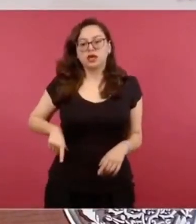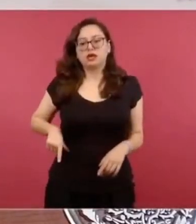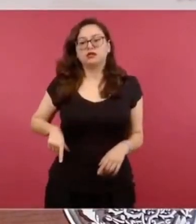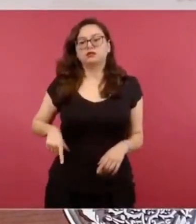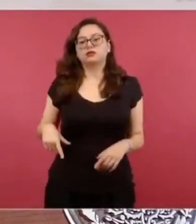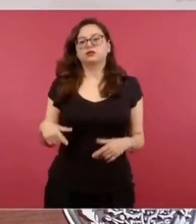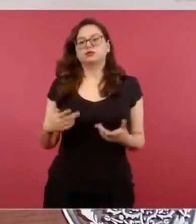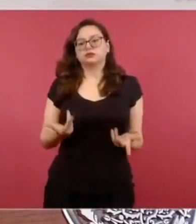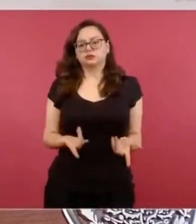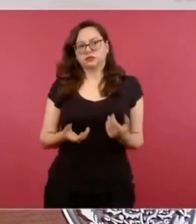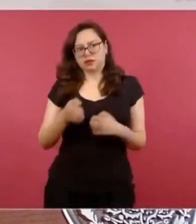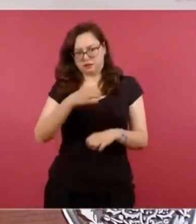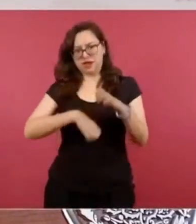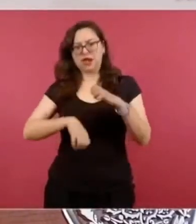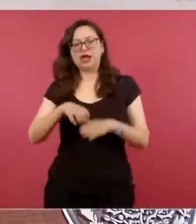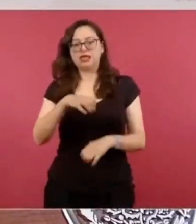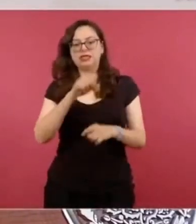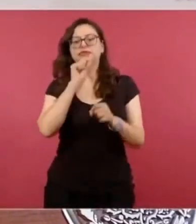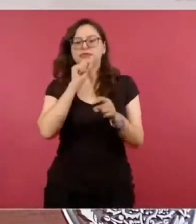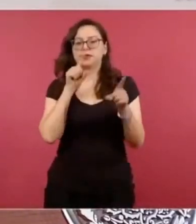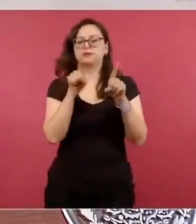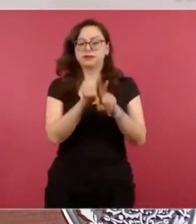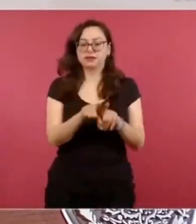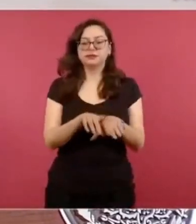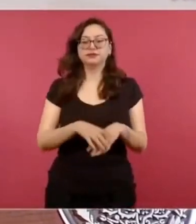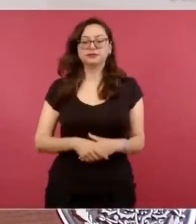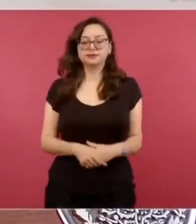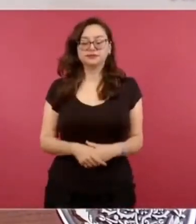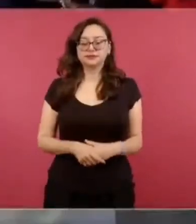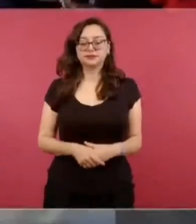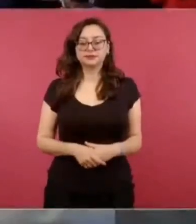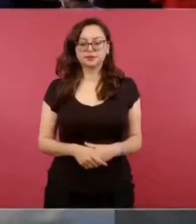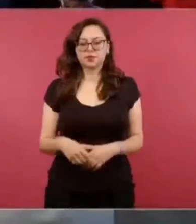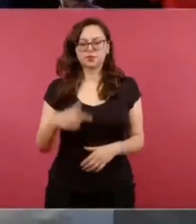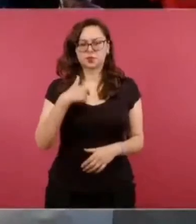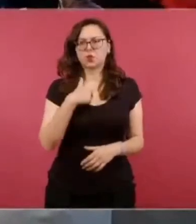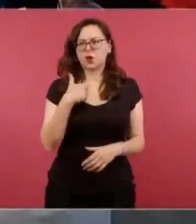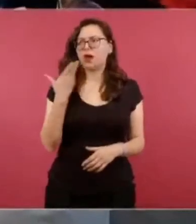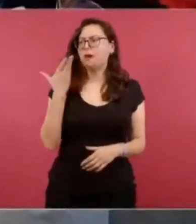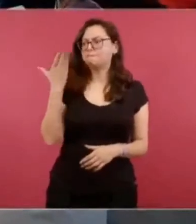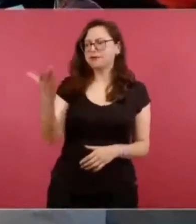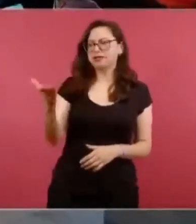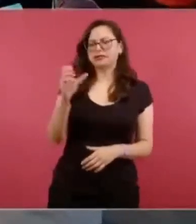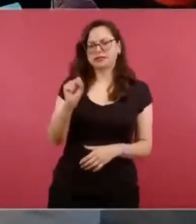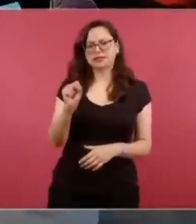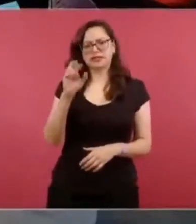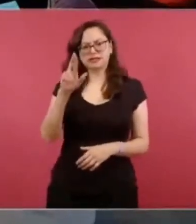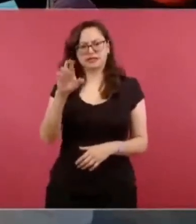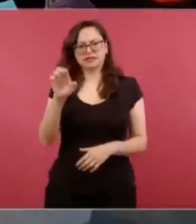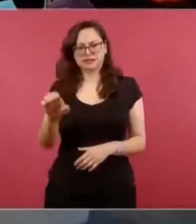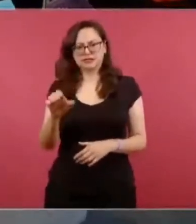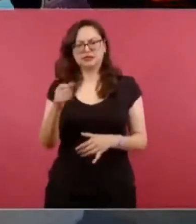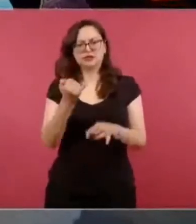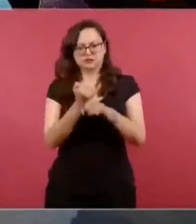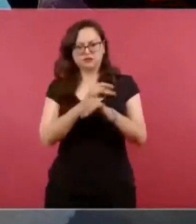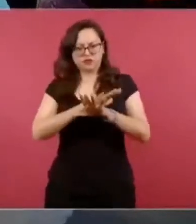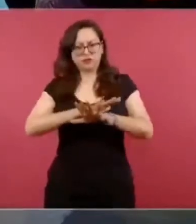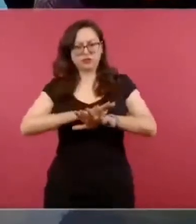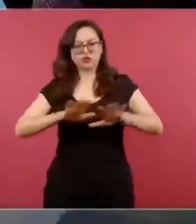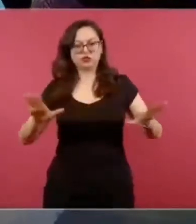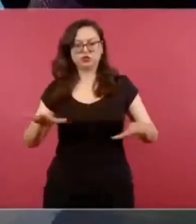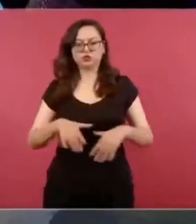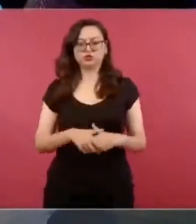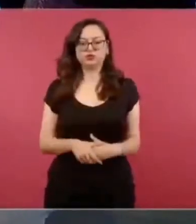de la embajada. Le voy a pedir a la Secretaría de Relaciones que les informe, pero